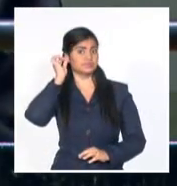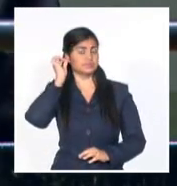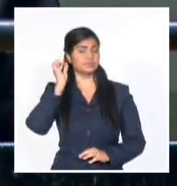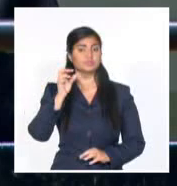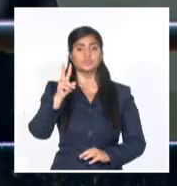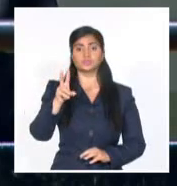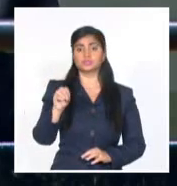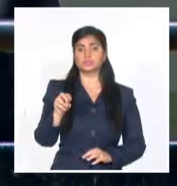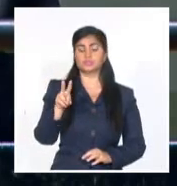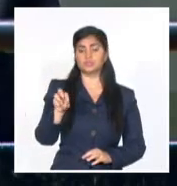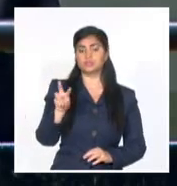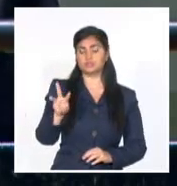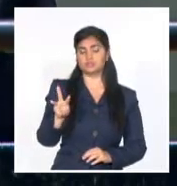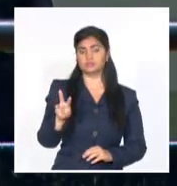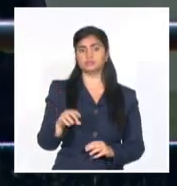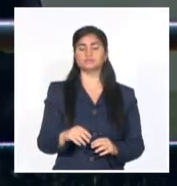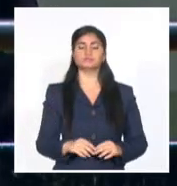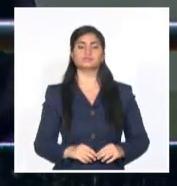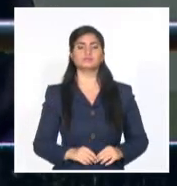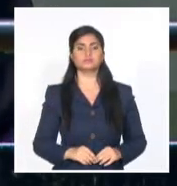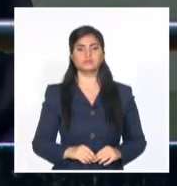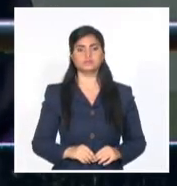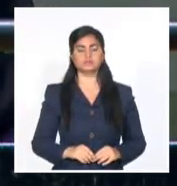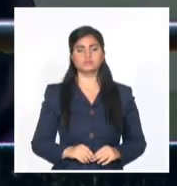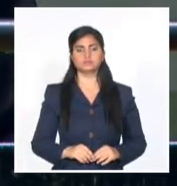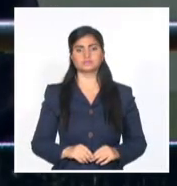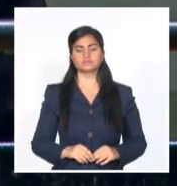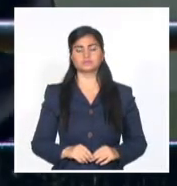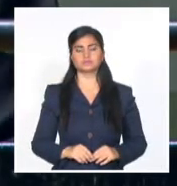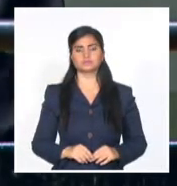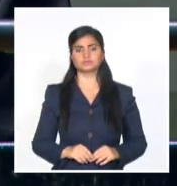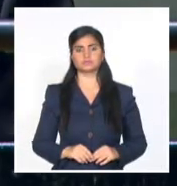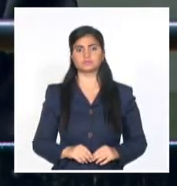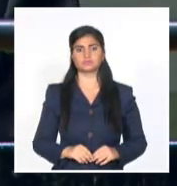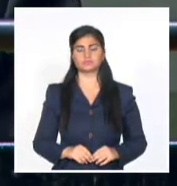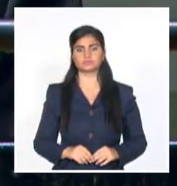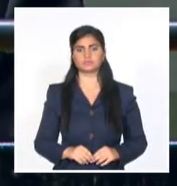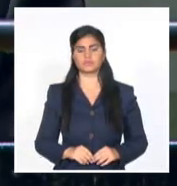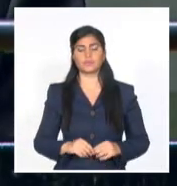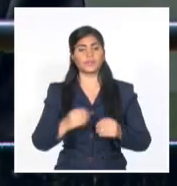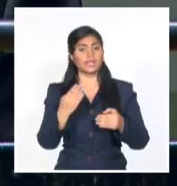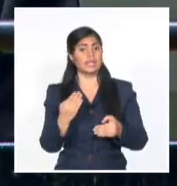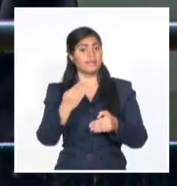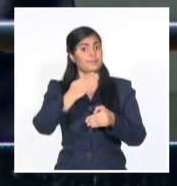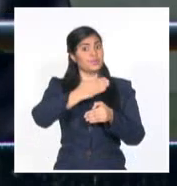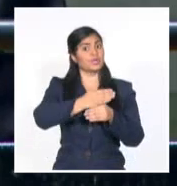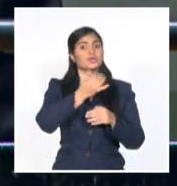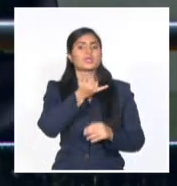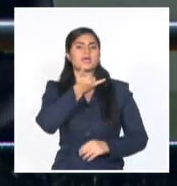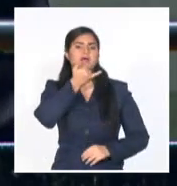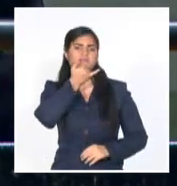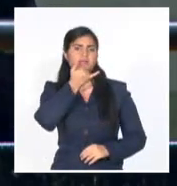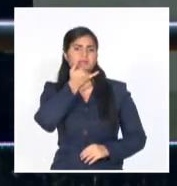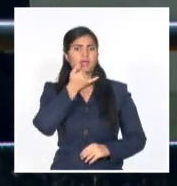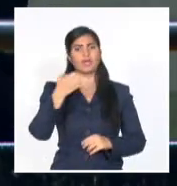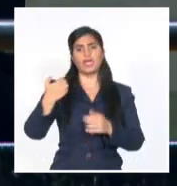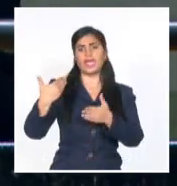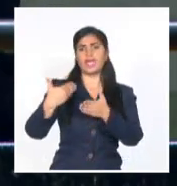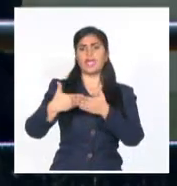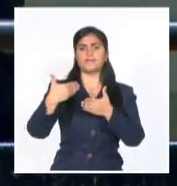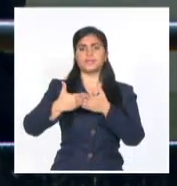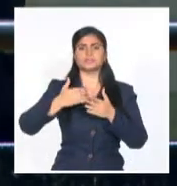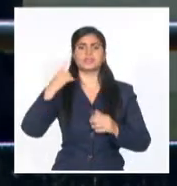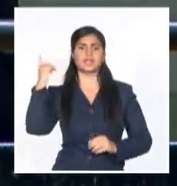cubrir holgadamente esos gastos. El bloqueo priva a la industria nacional